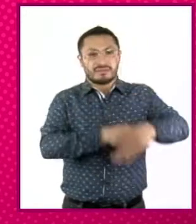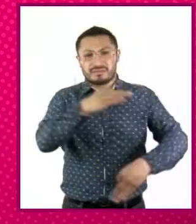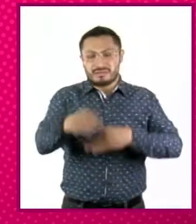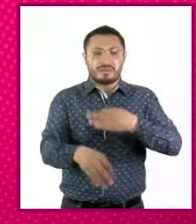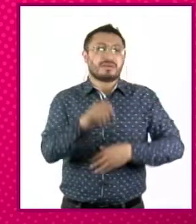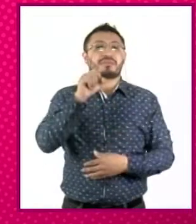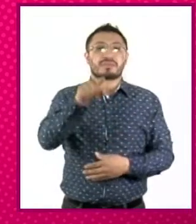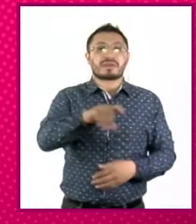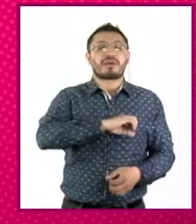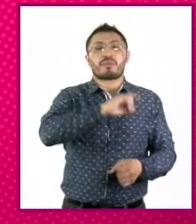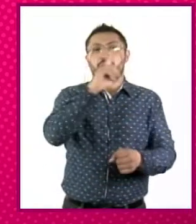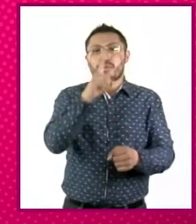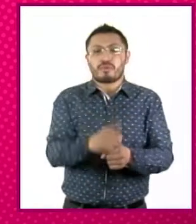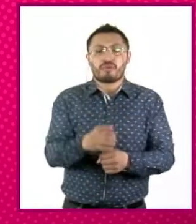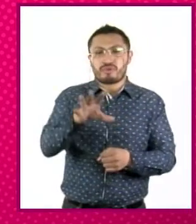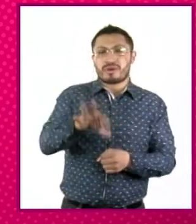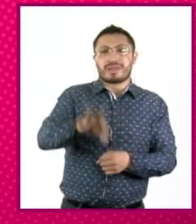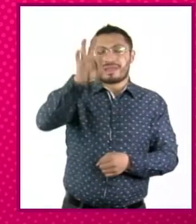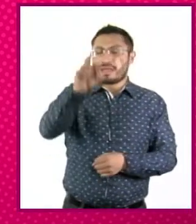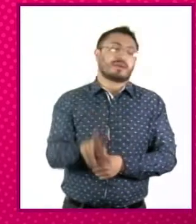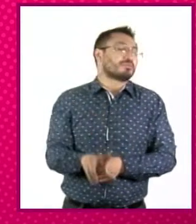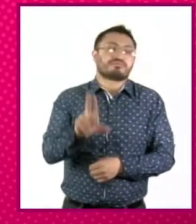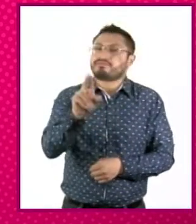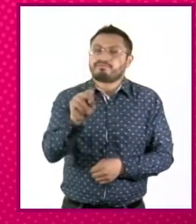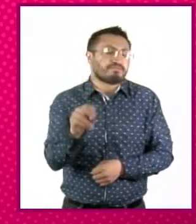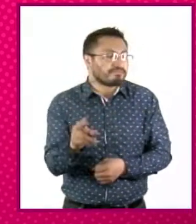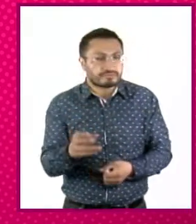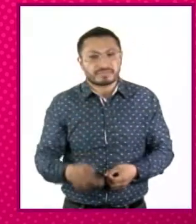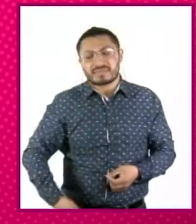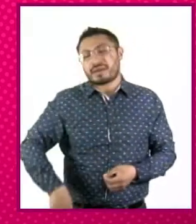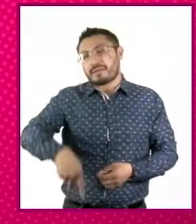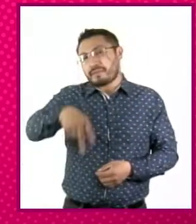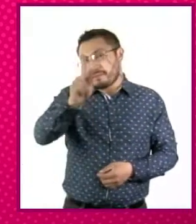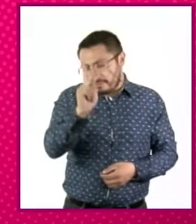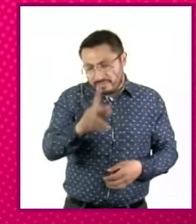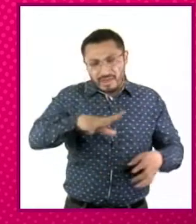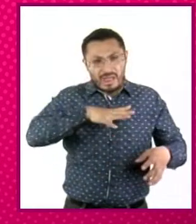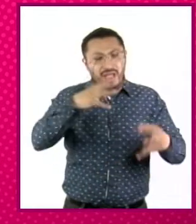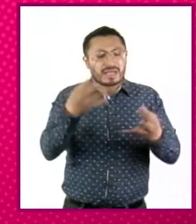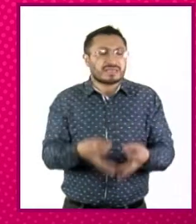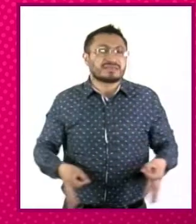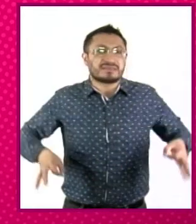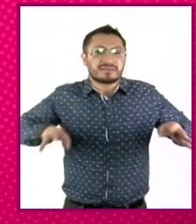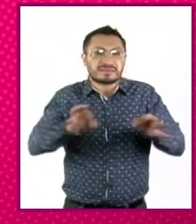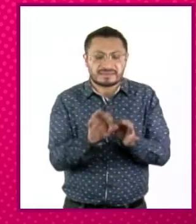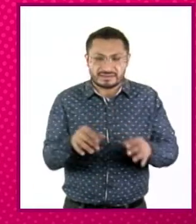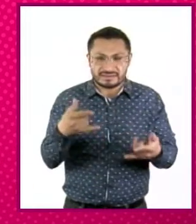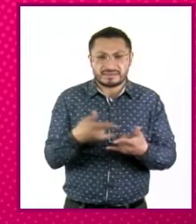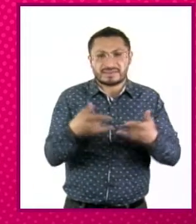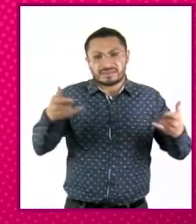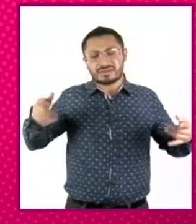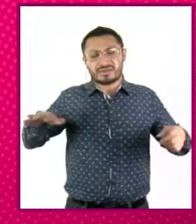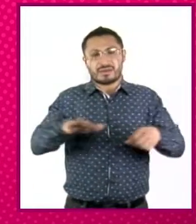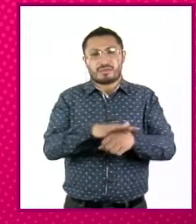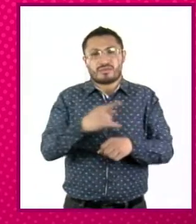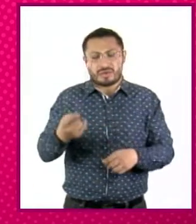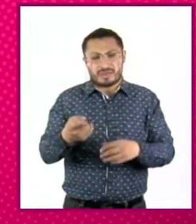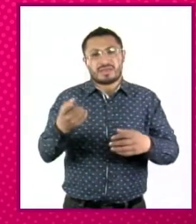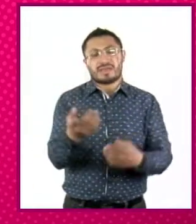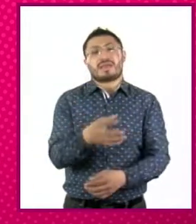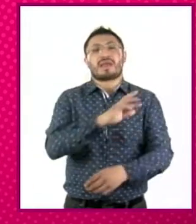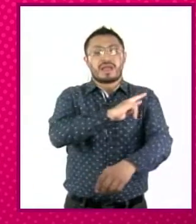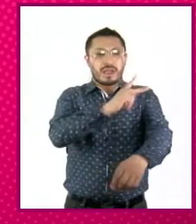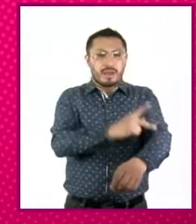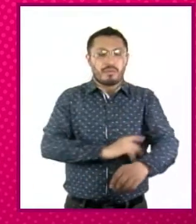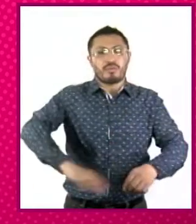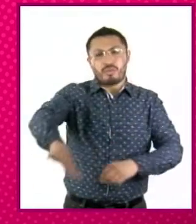misma posibilidad para elegir, pero sienta un precedente importante porque a partir de entonces el poder está en la tierra, es